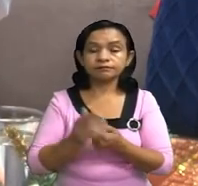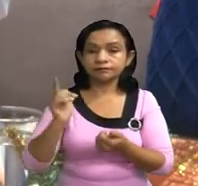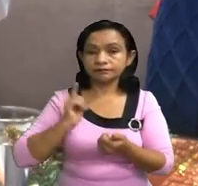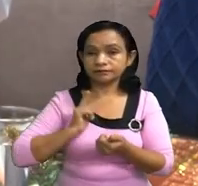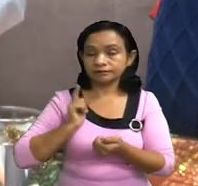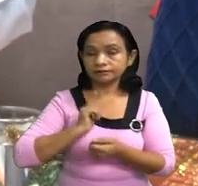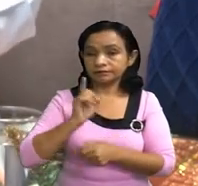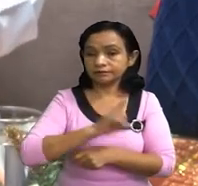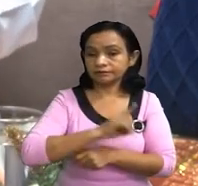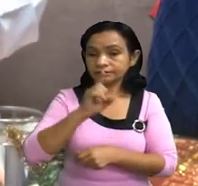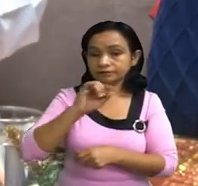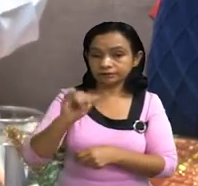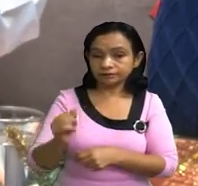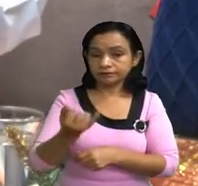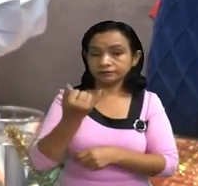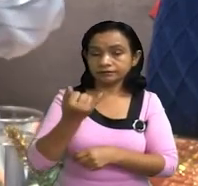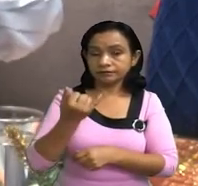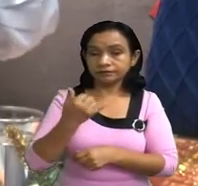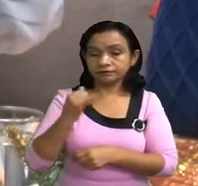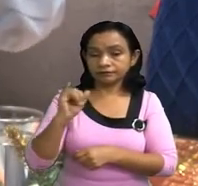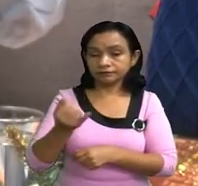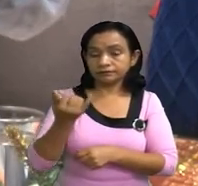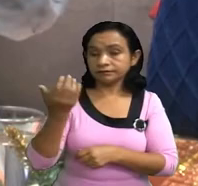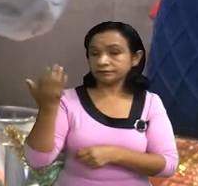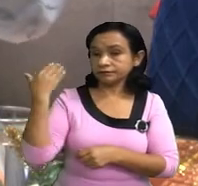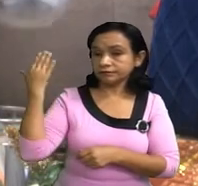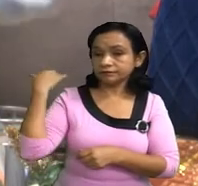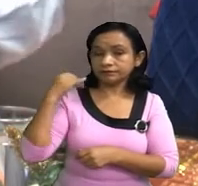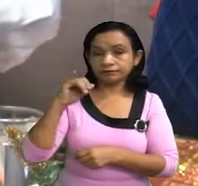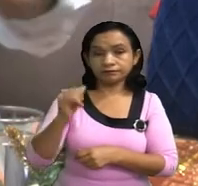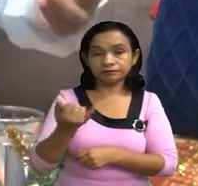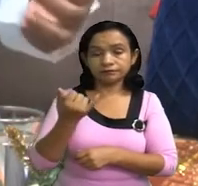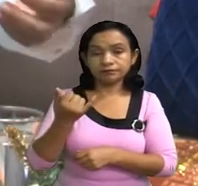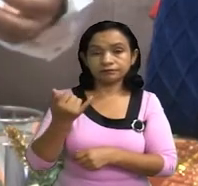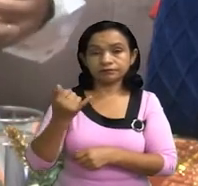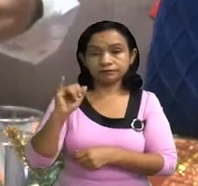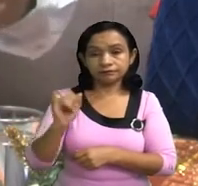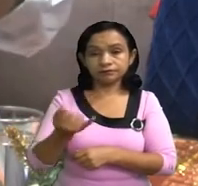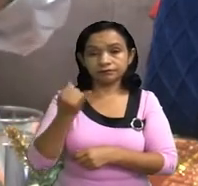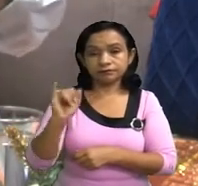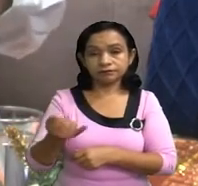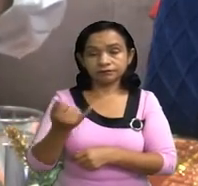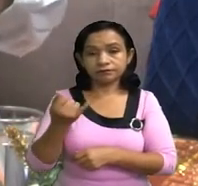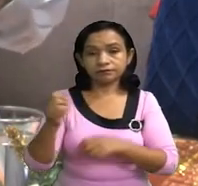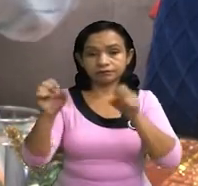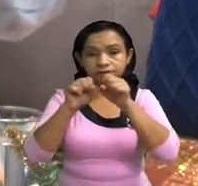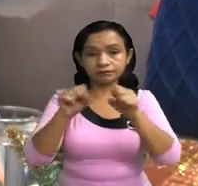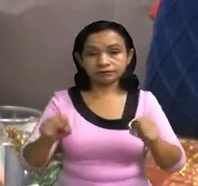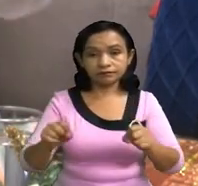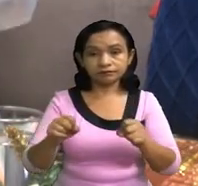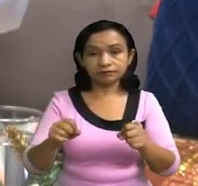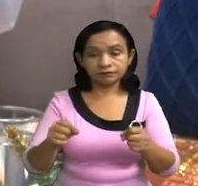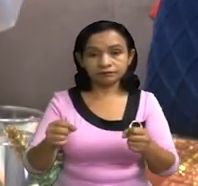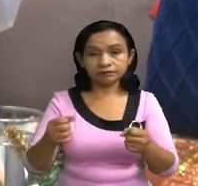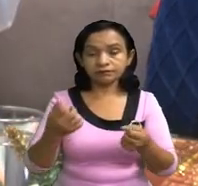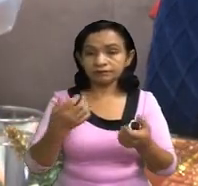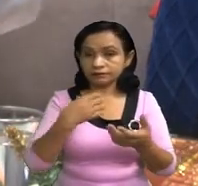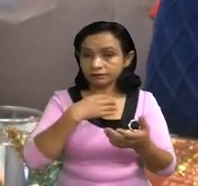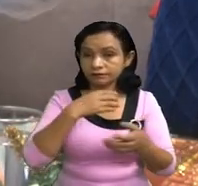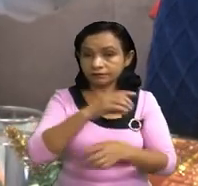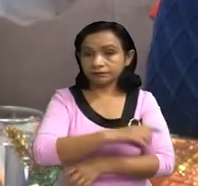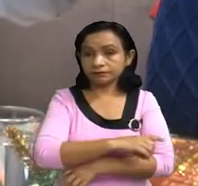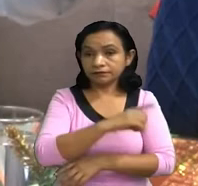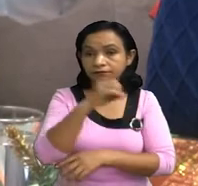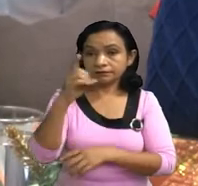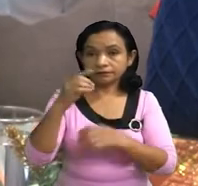día jueves, sí, sí, el jueves pasado, jueves santo, como hoy que es jueves santo, el día que nosotros